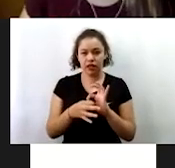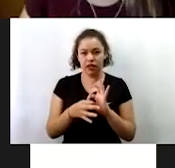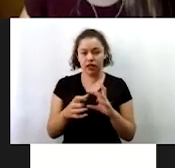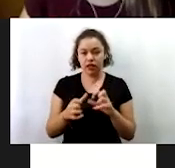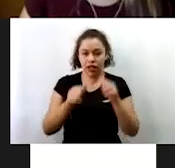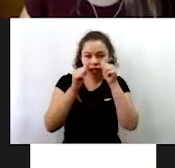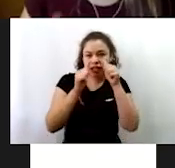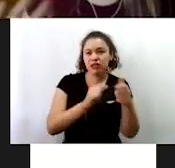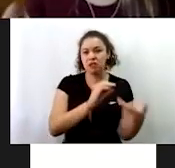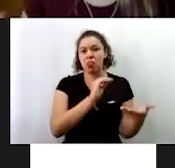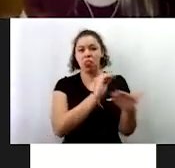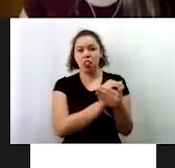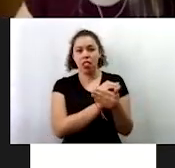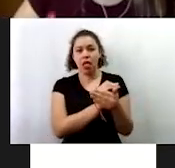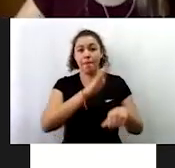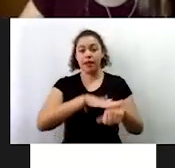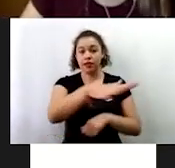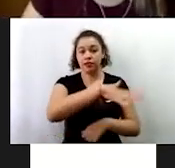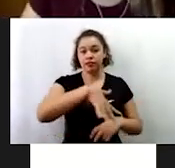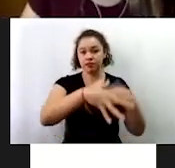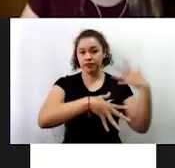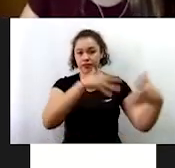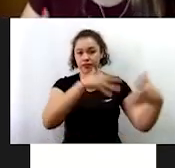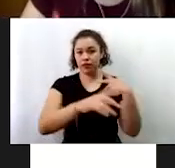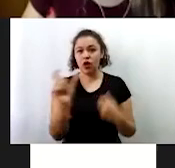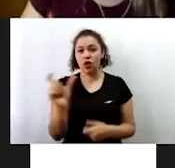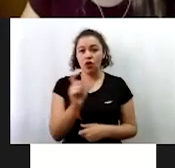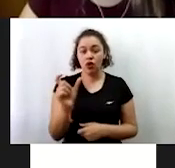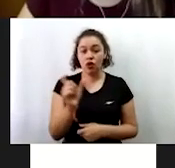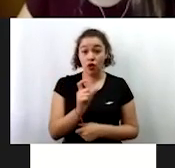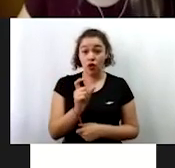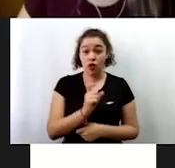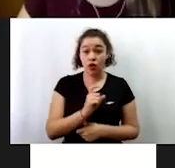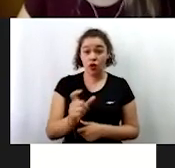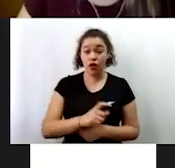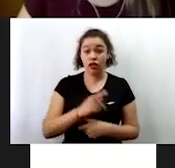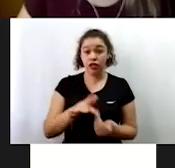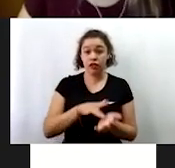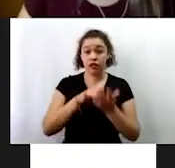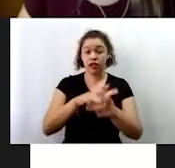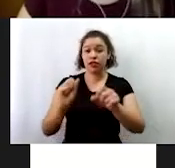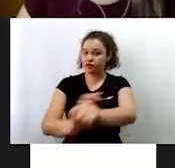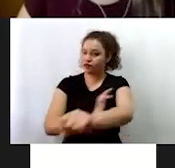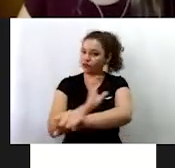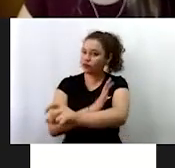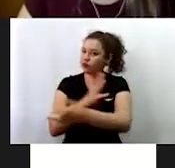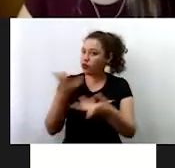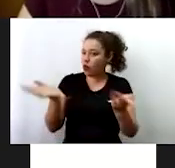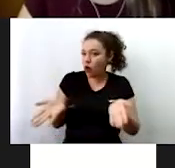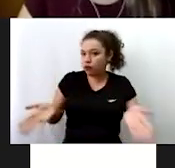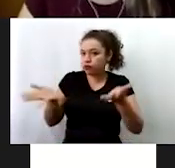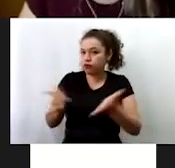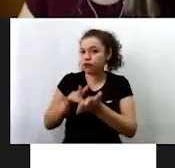sobre todo al tema ambiental cuando él está promocionando o está apostándole a las cuestiones energéticas. Entonces sí creo